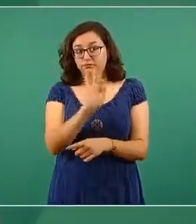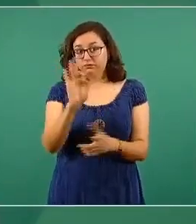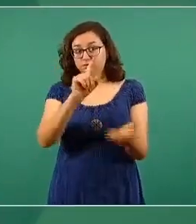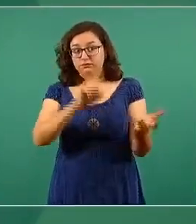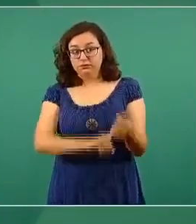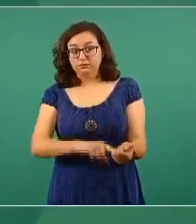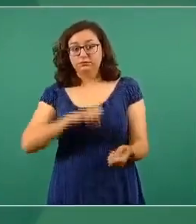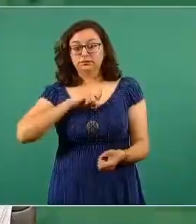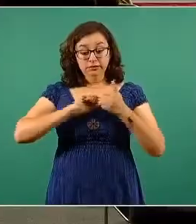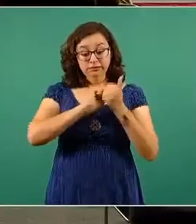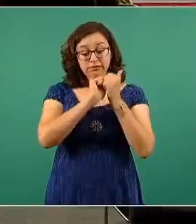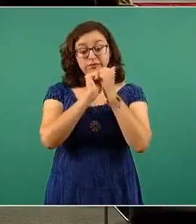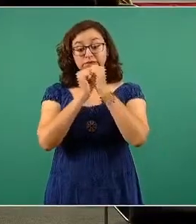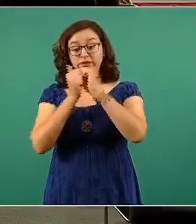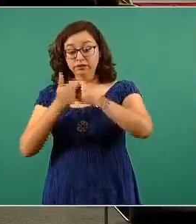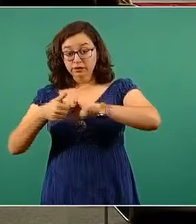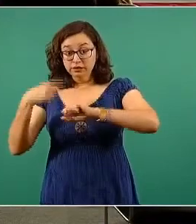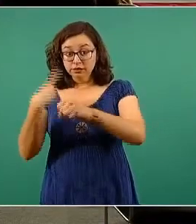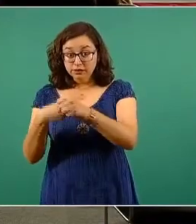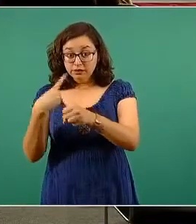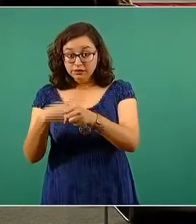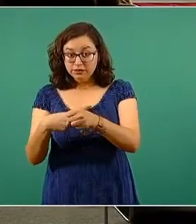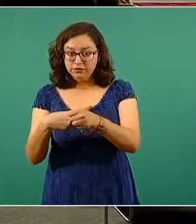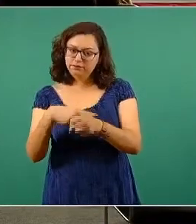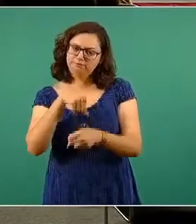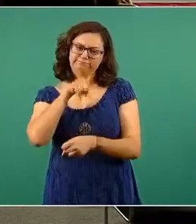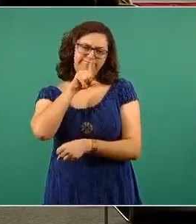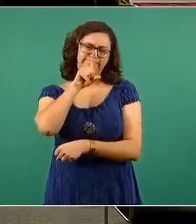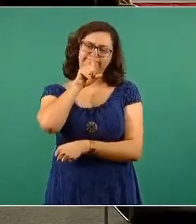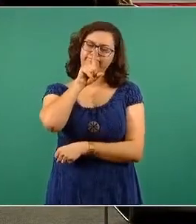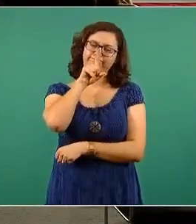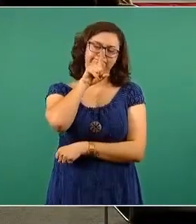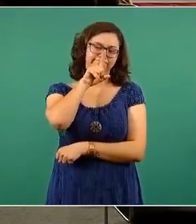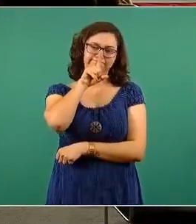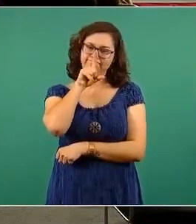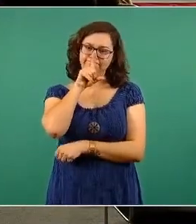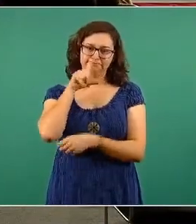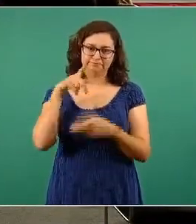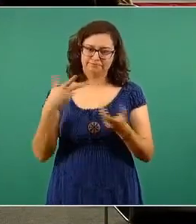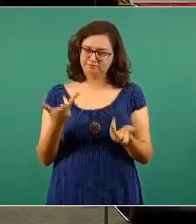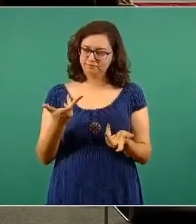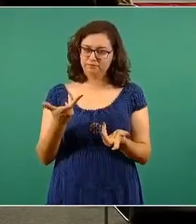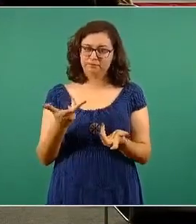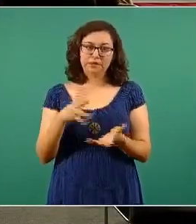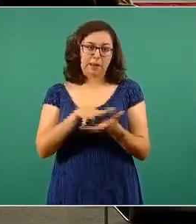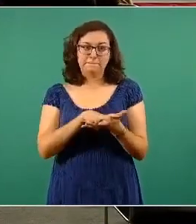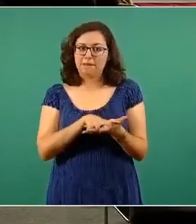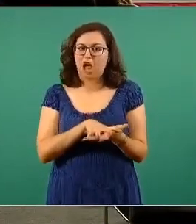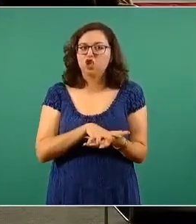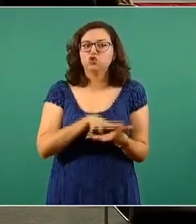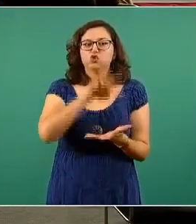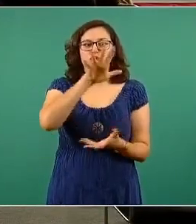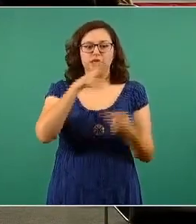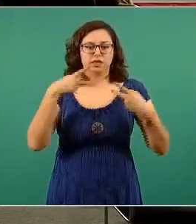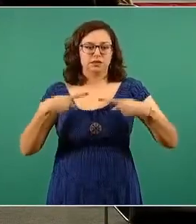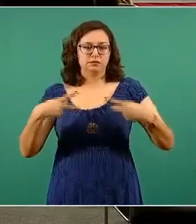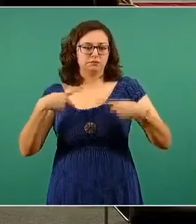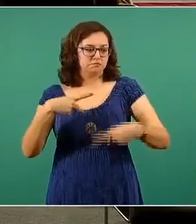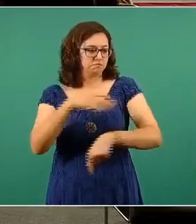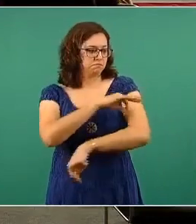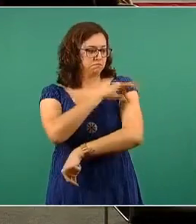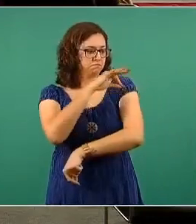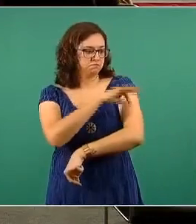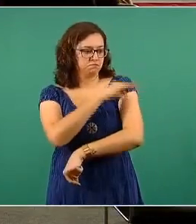el virus SARS-CoV-2, ya sea. Lo que estamos esperando obviamente con la vacuna es que en la gran mayoría de las personas ya vacunadas y